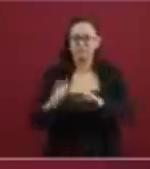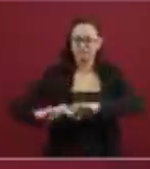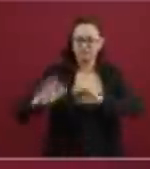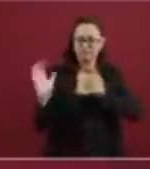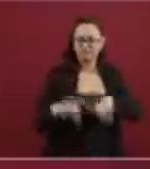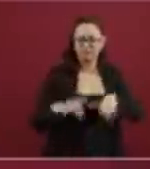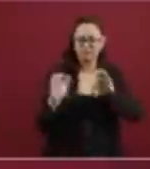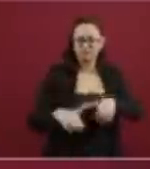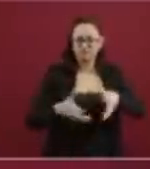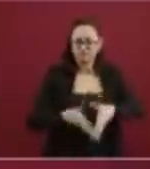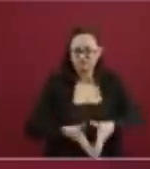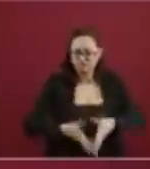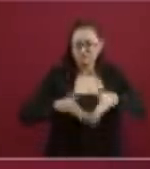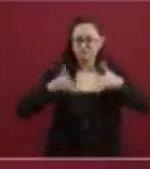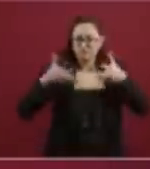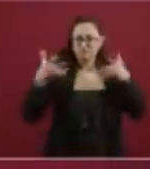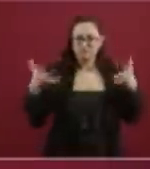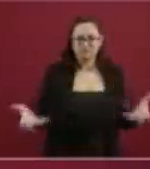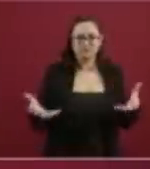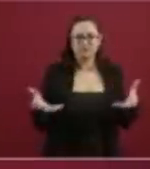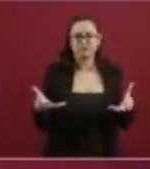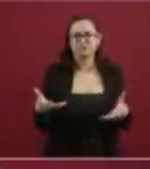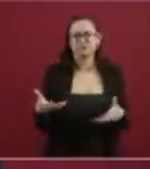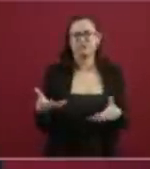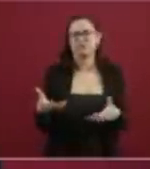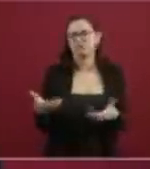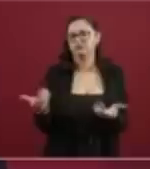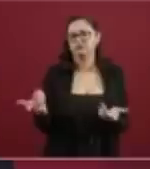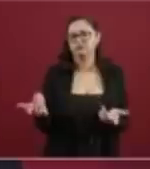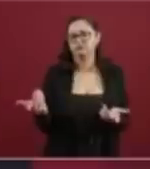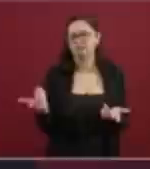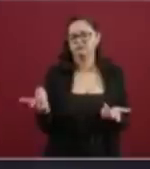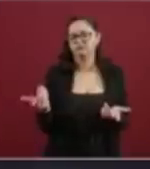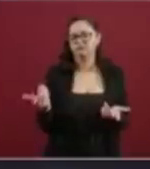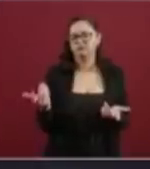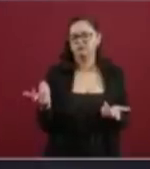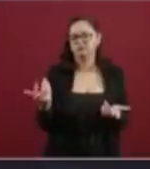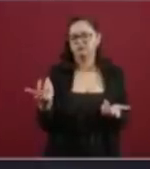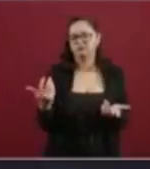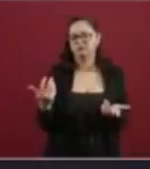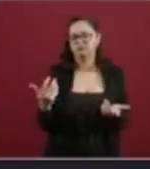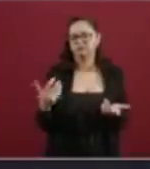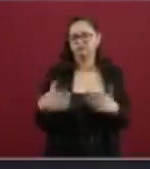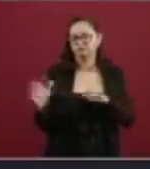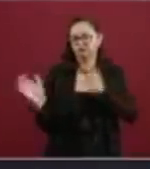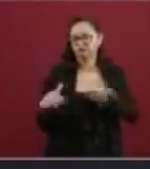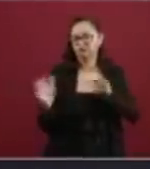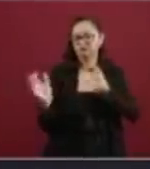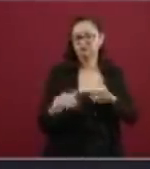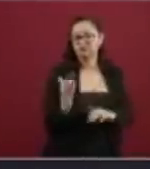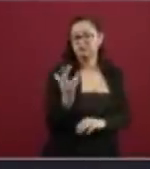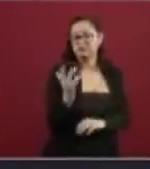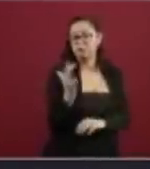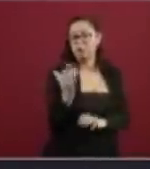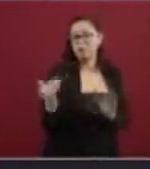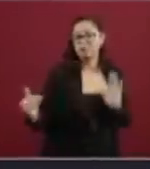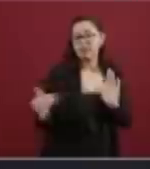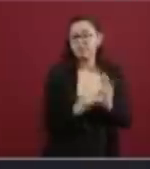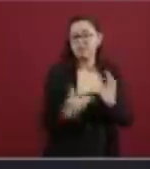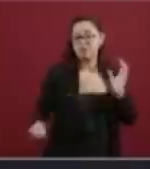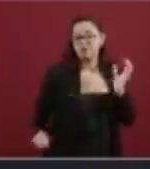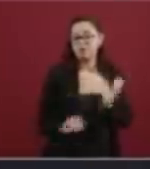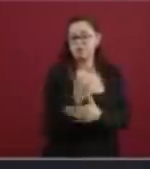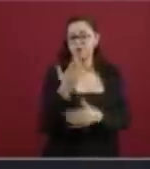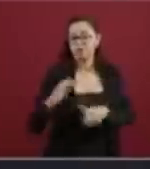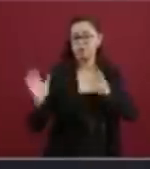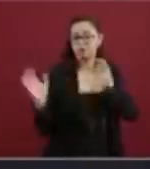a contratar alrededor de 50,000 nuevos elementos